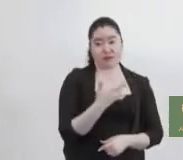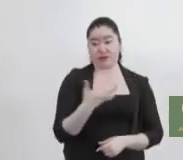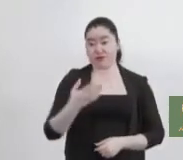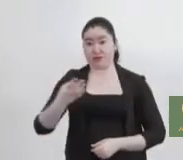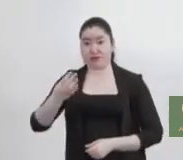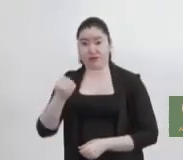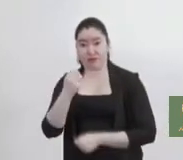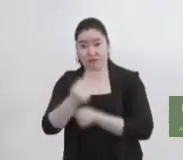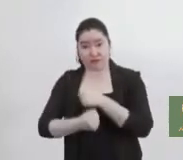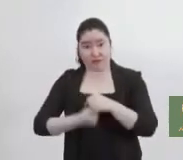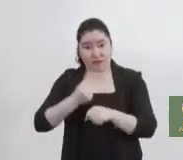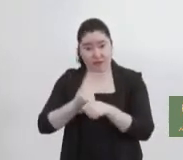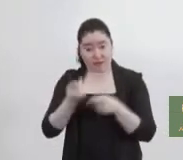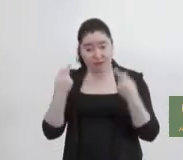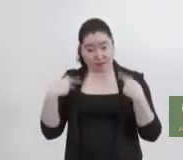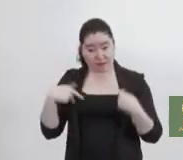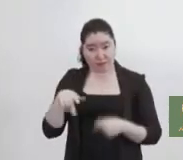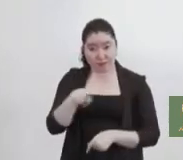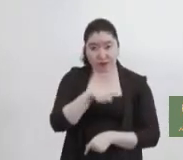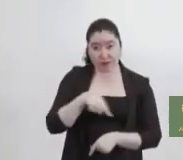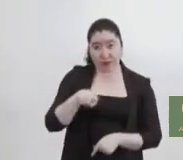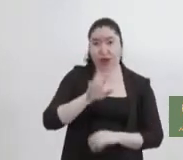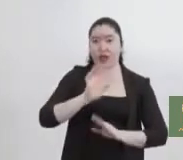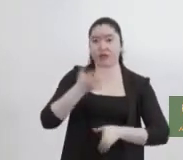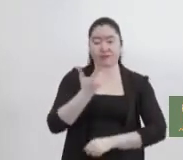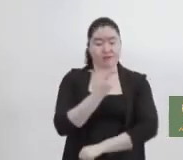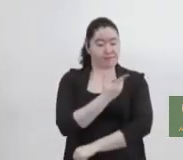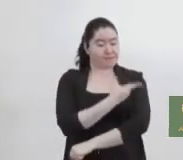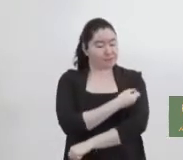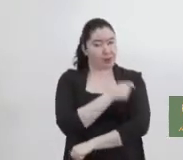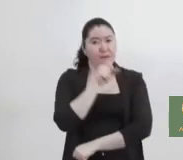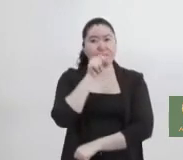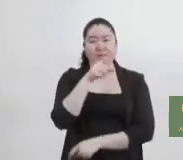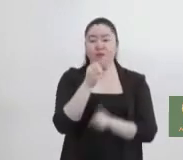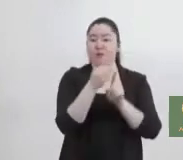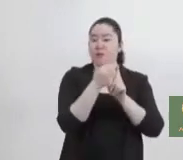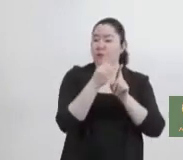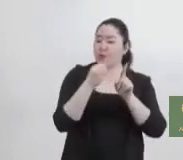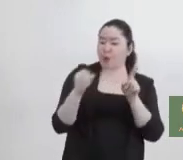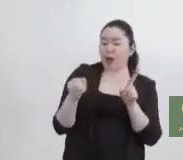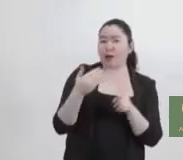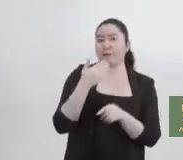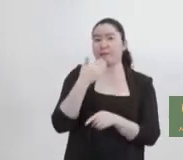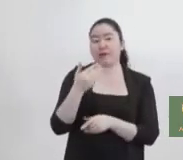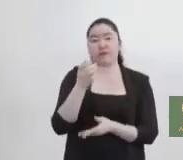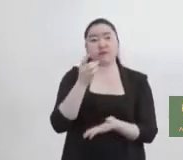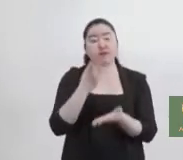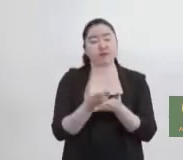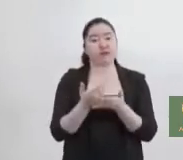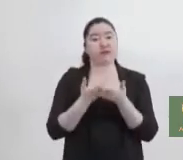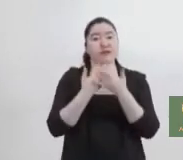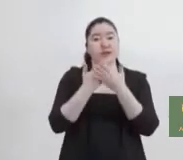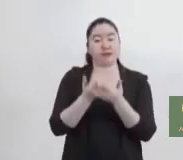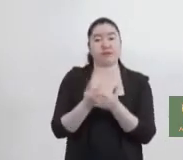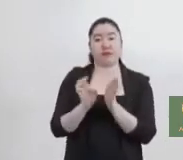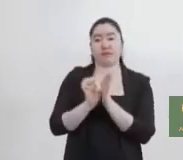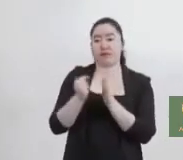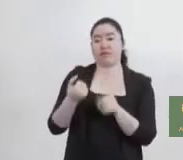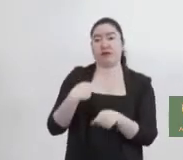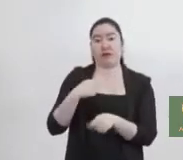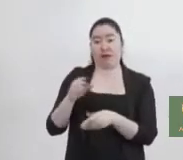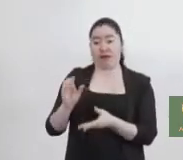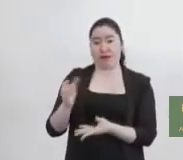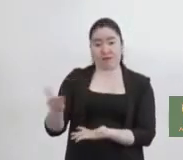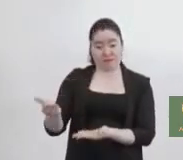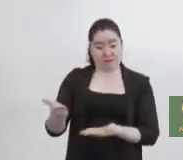Ya también está la logística, todo el programa, esperando nada más pues que nos digan tal día llega la vacuna